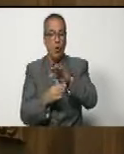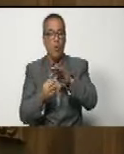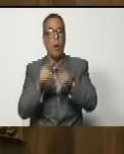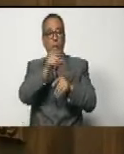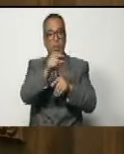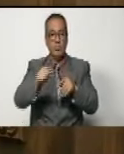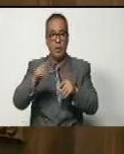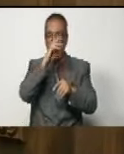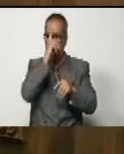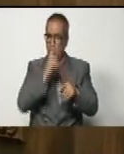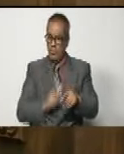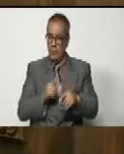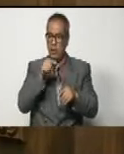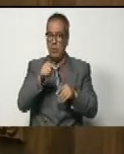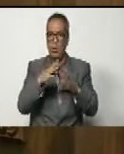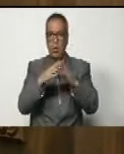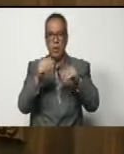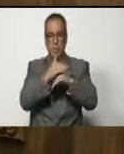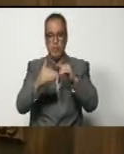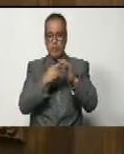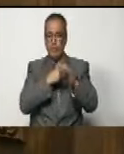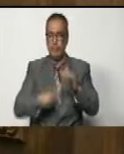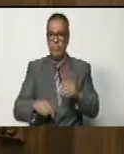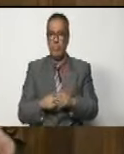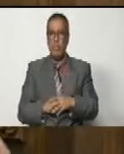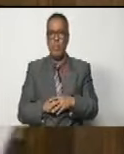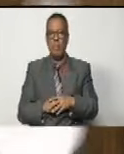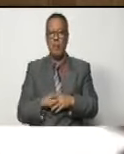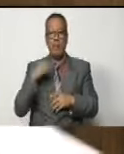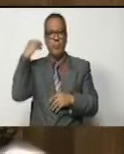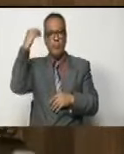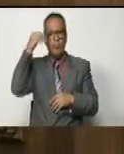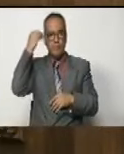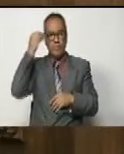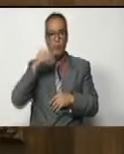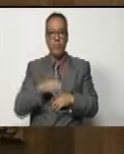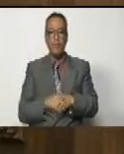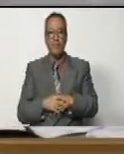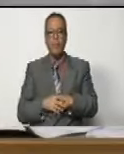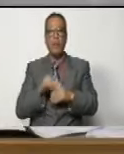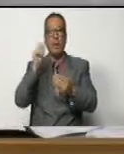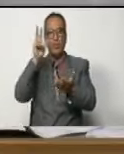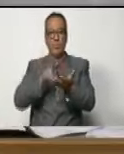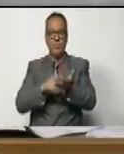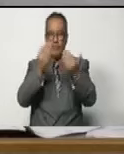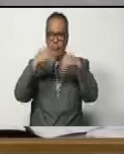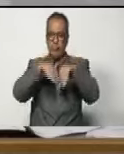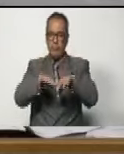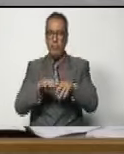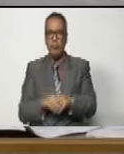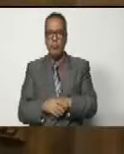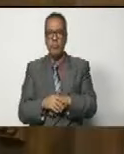para las Personas con Discapacidad. Es todo, ciudadano vicepresidente. Consideración. Aprobado. Siguiente.